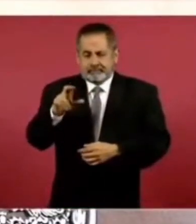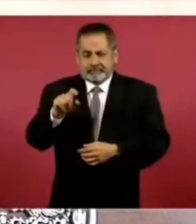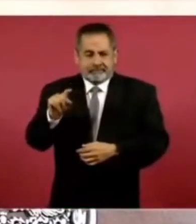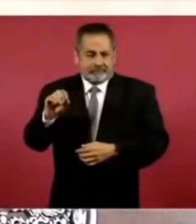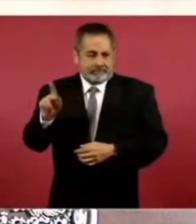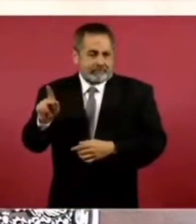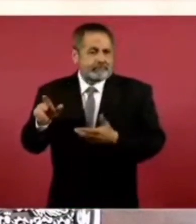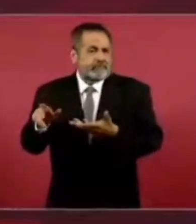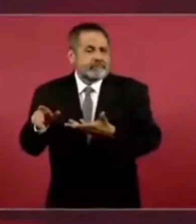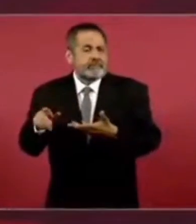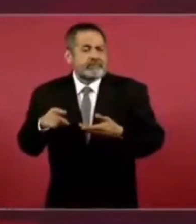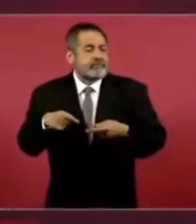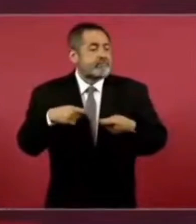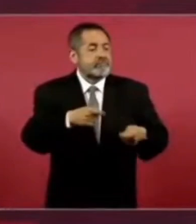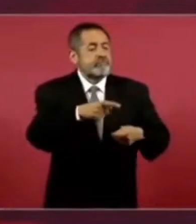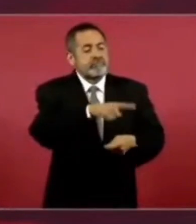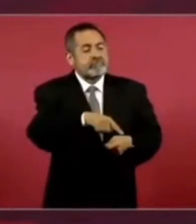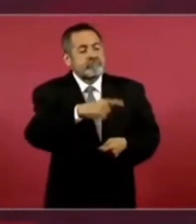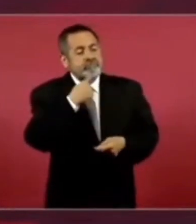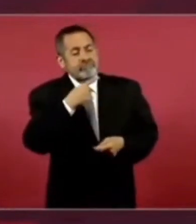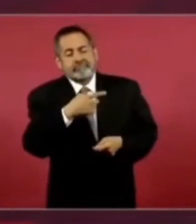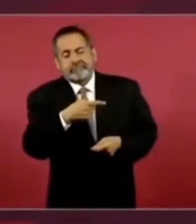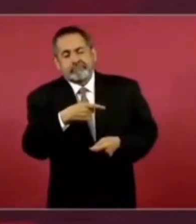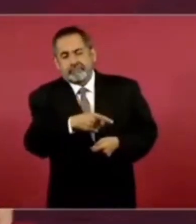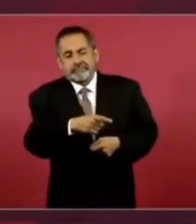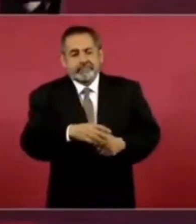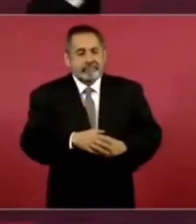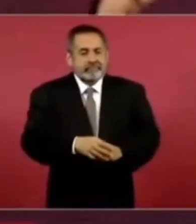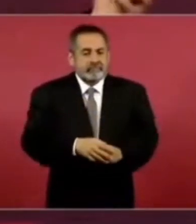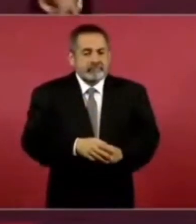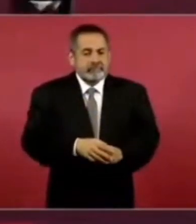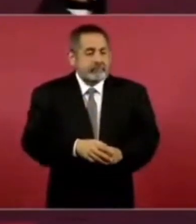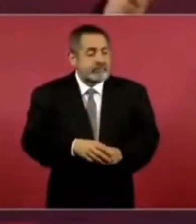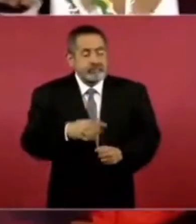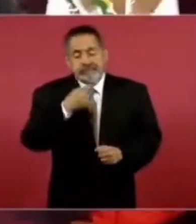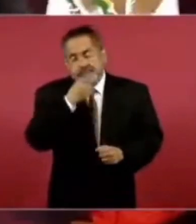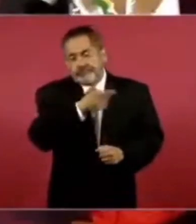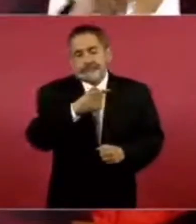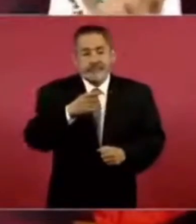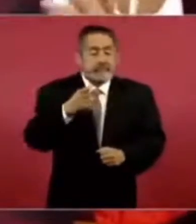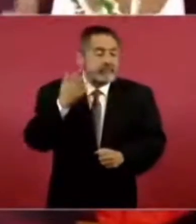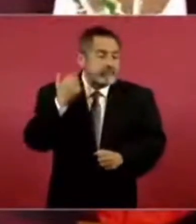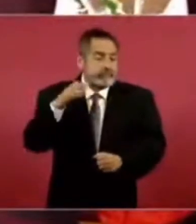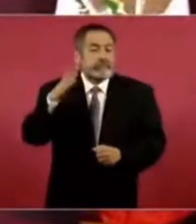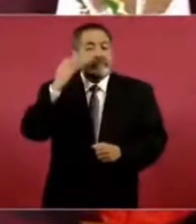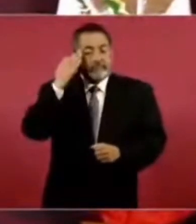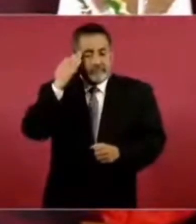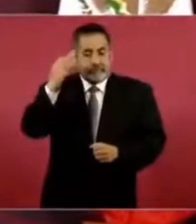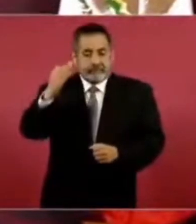que sostienen que fue bueno el gobierno de Porfirio Díaz.